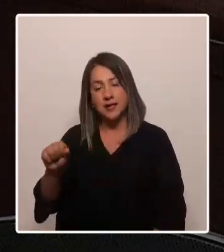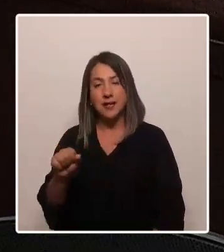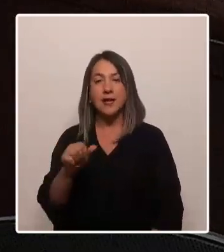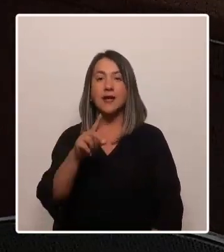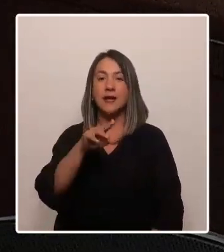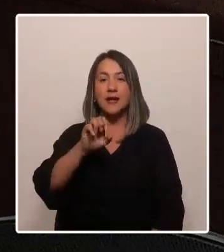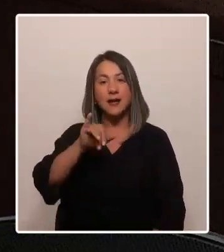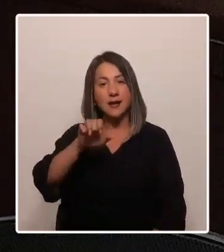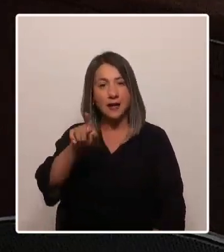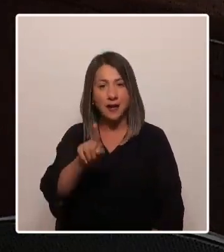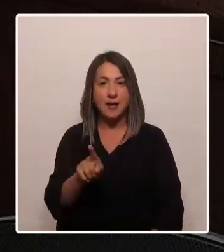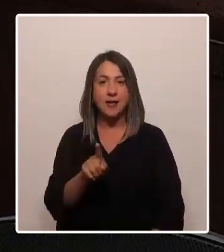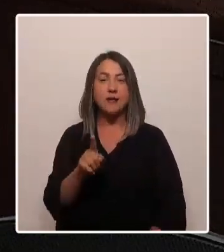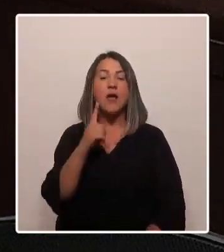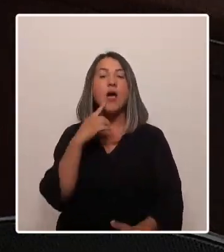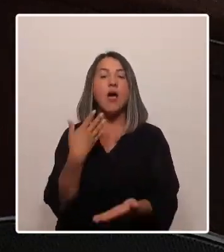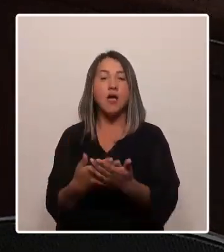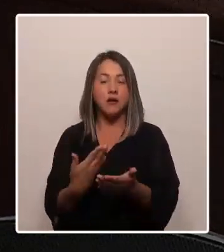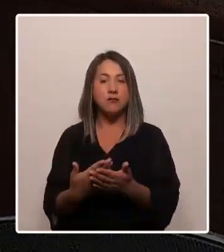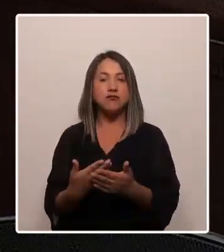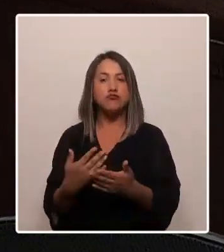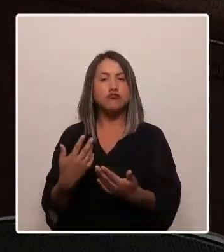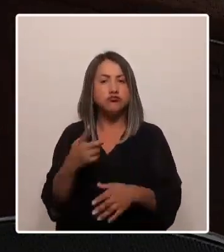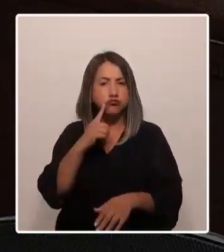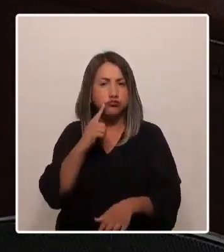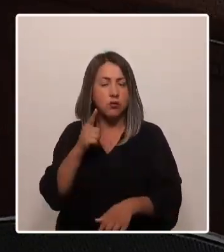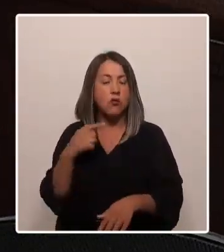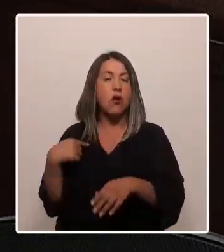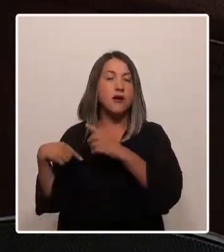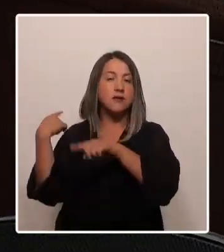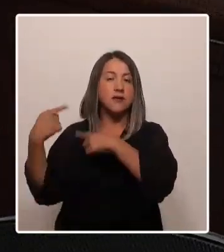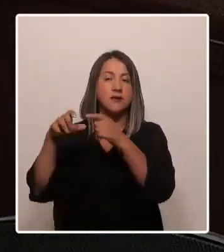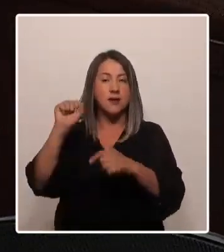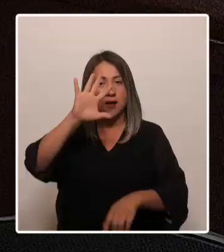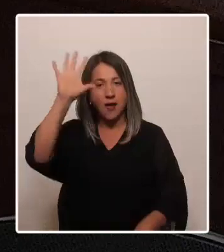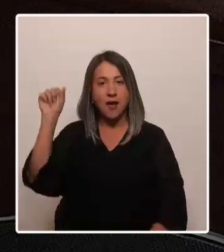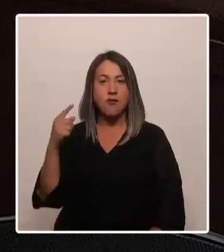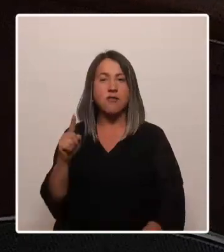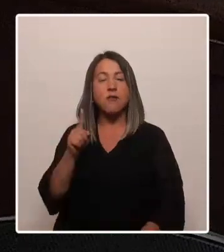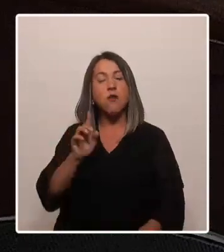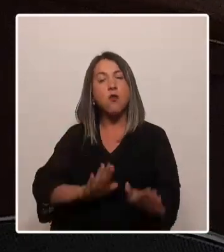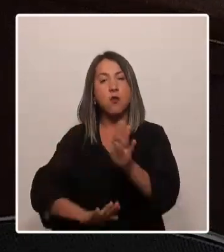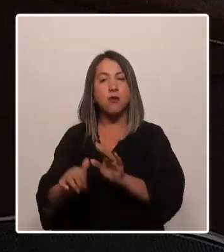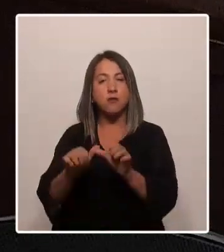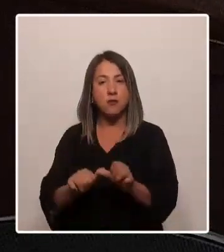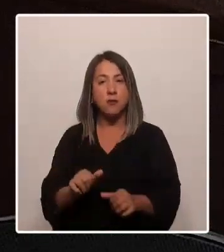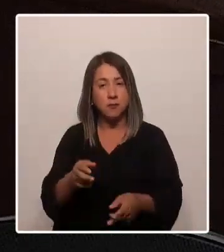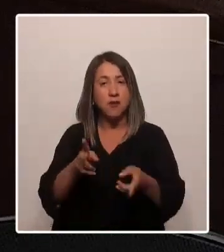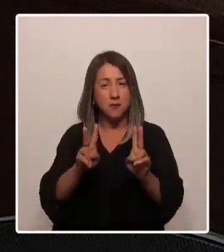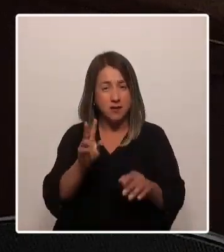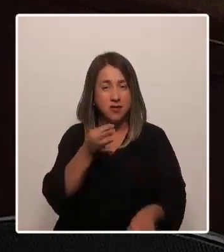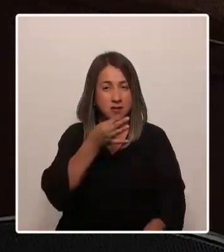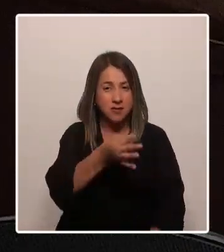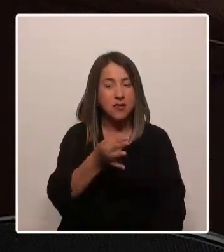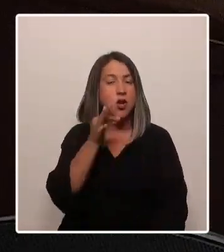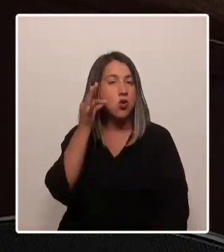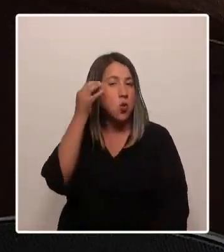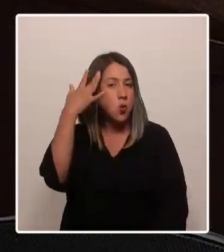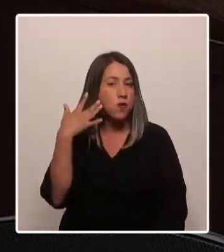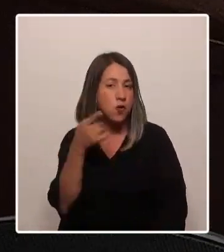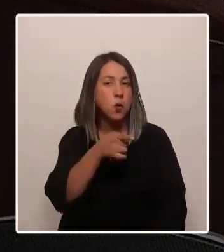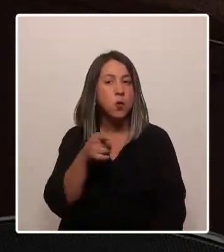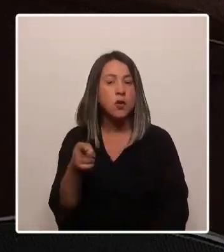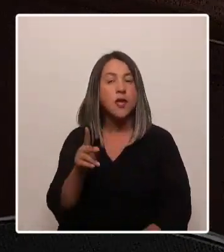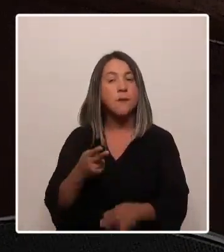son herencia afro y las debemos respetar y cuidar. Y permítame decirle a los señores rubios de clase alta, de apellidos europeos, que hablan desde